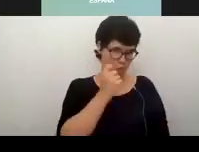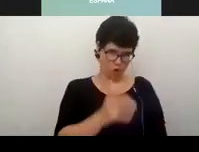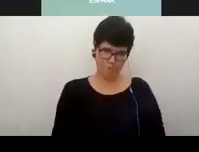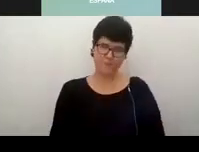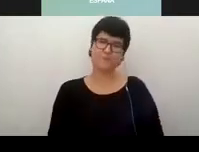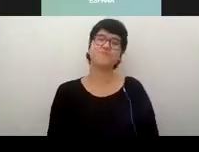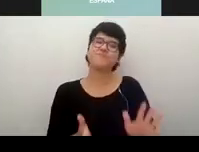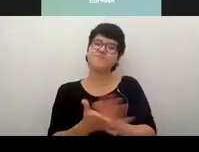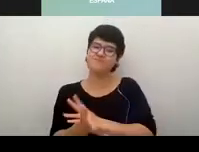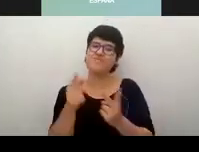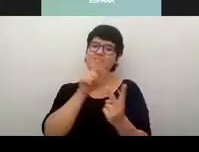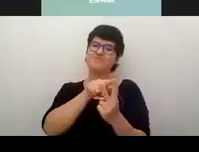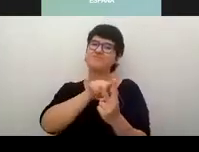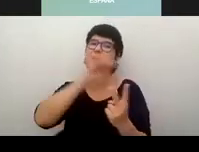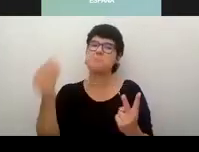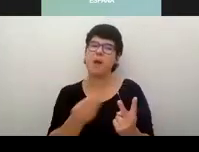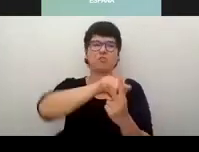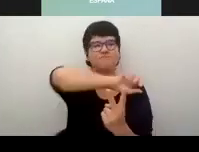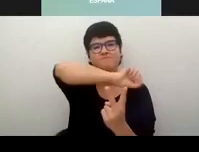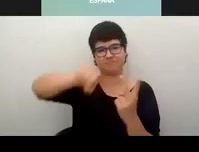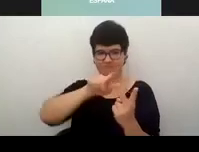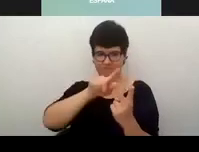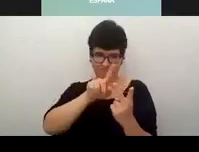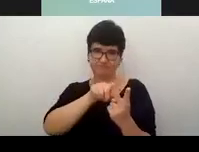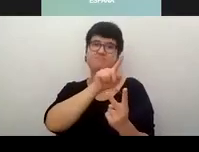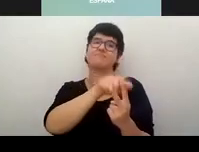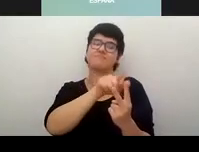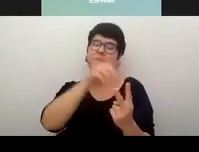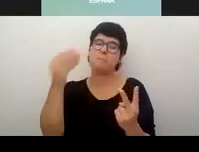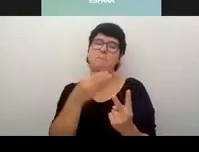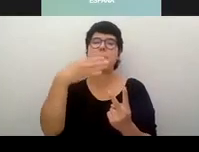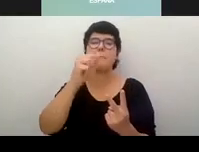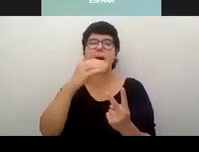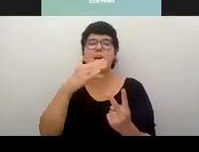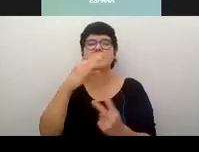predominen los bacteroidetes sobre los firmicutes puede resultar interesante.